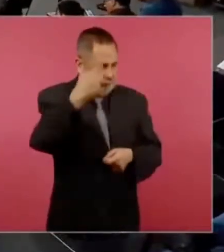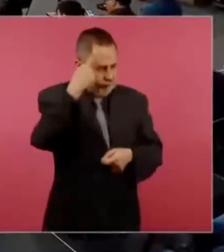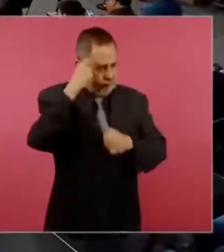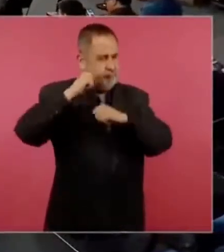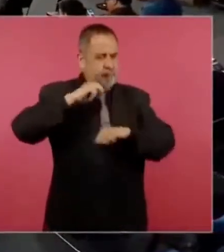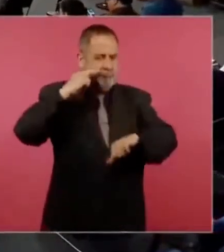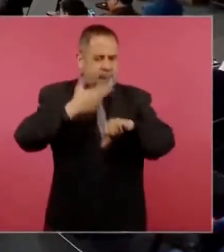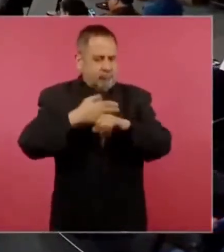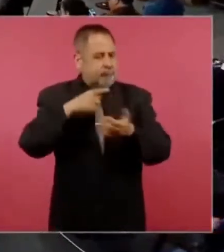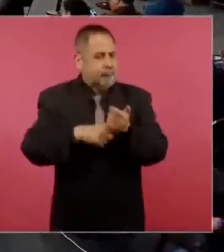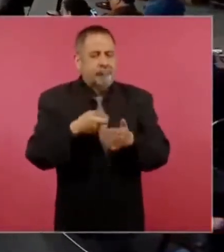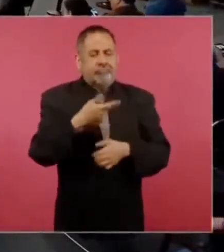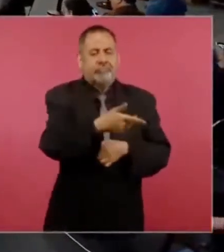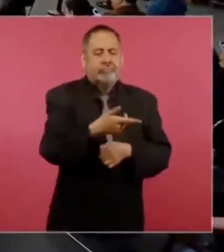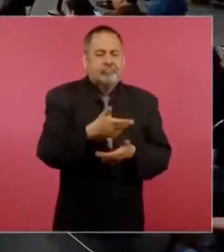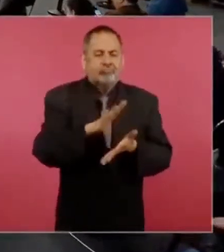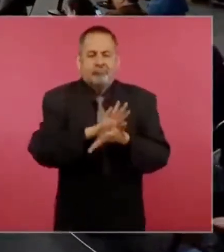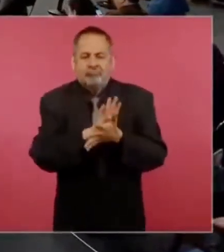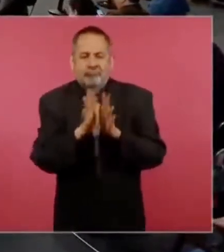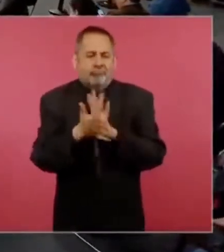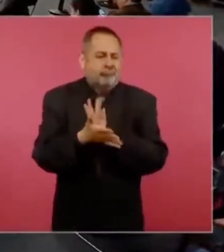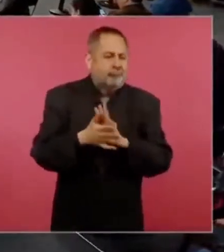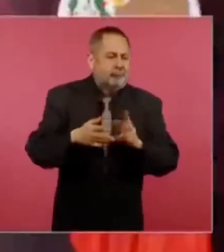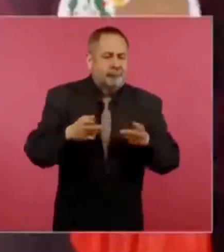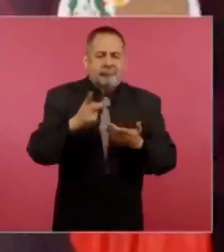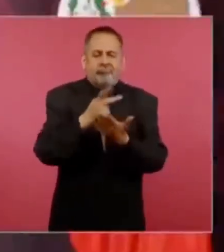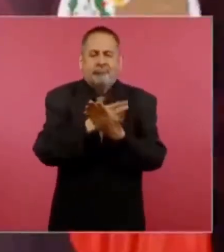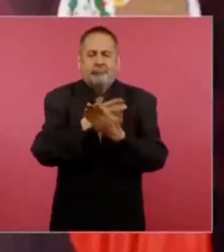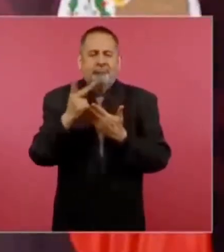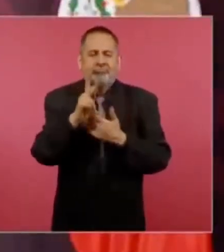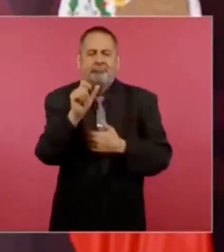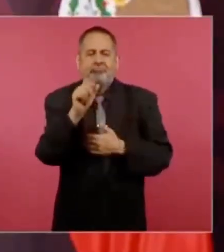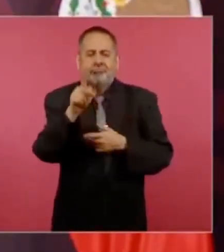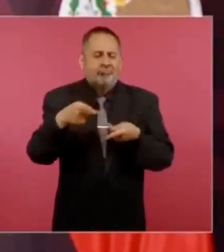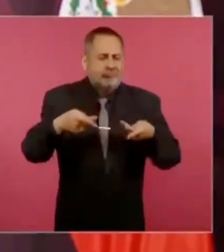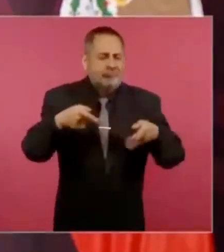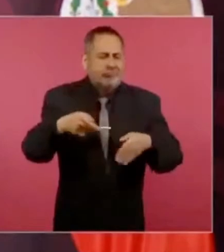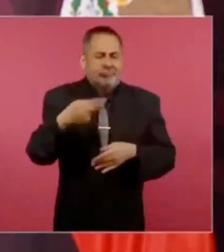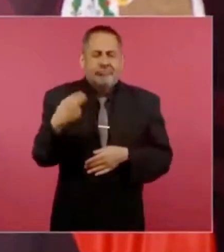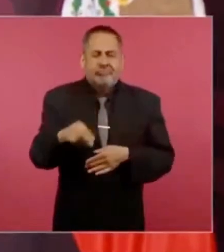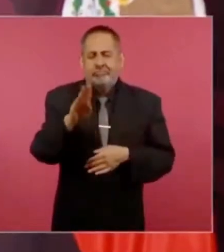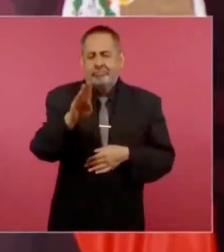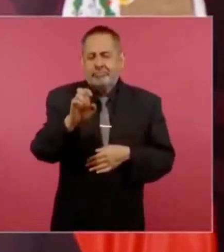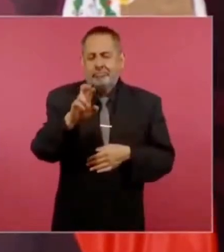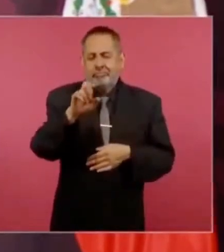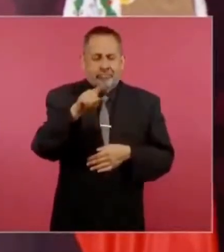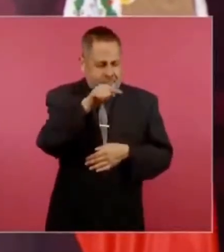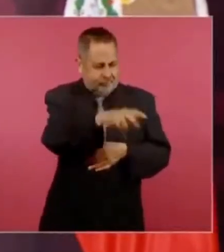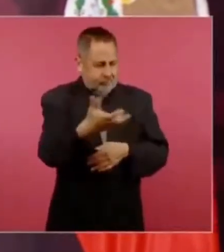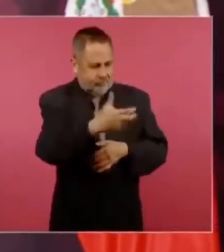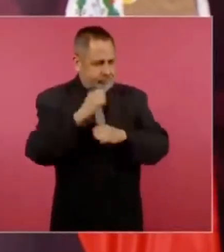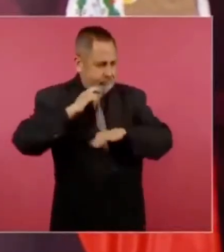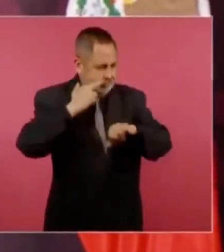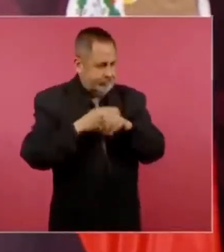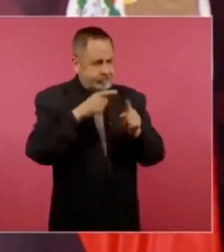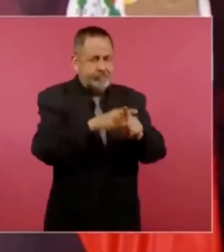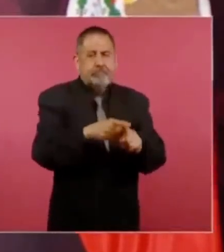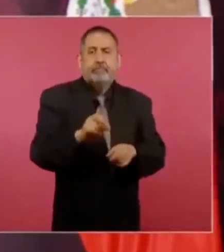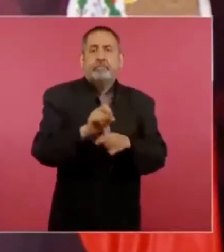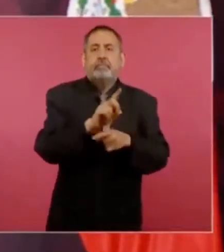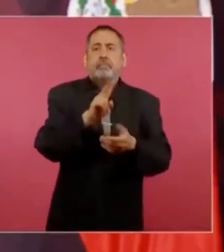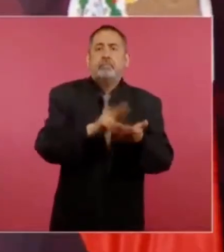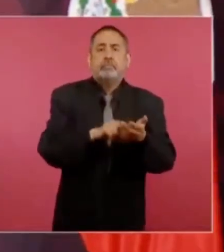Operación Berlín, una estrategia mediática y electoral realizada entre